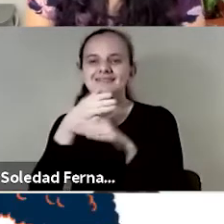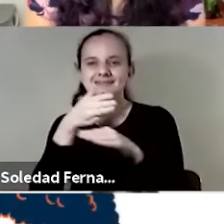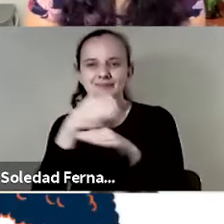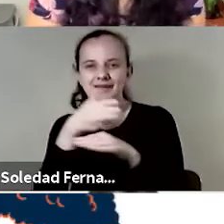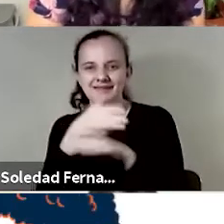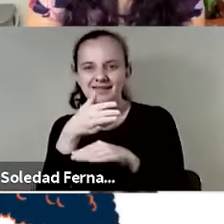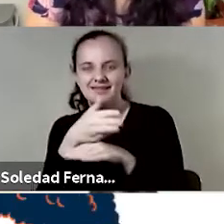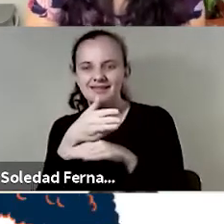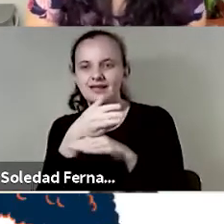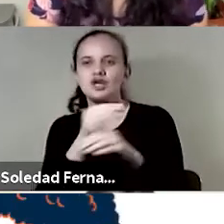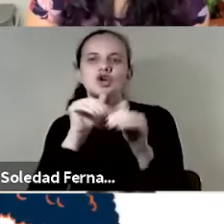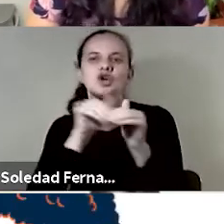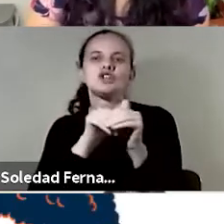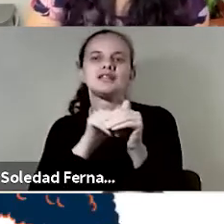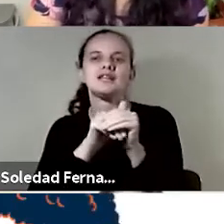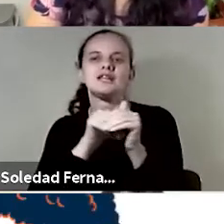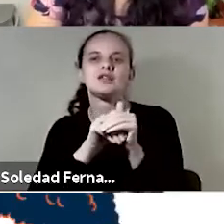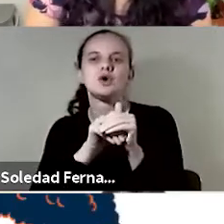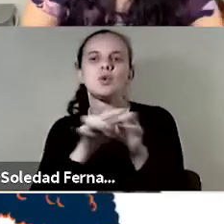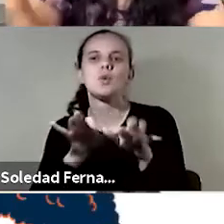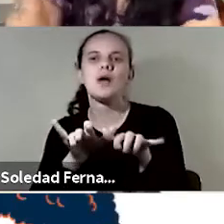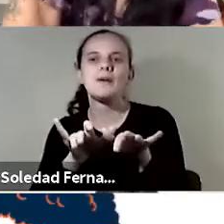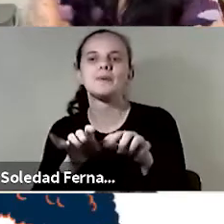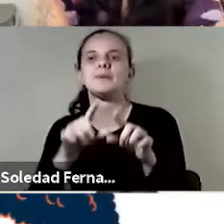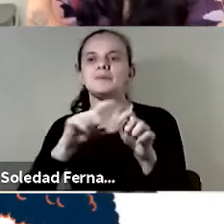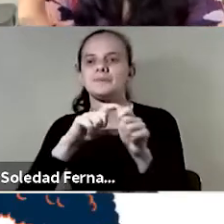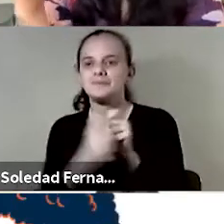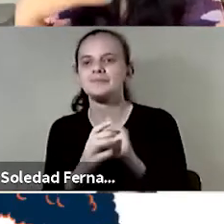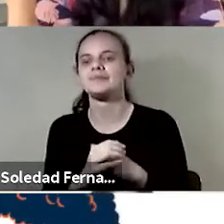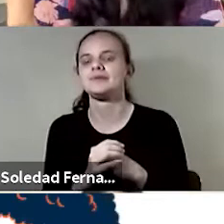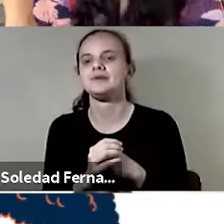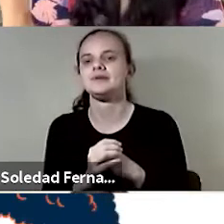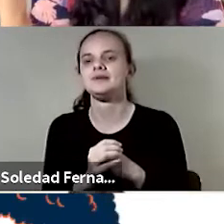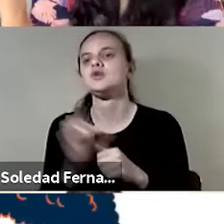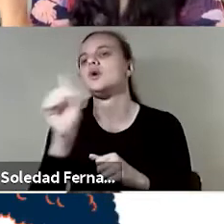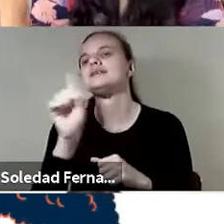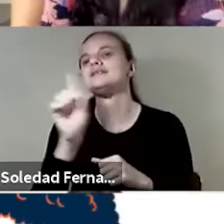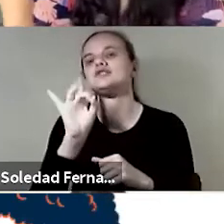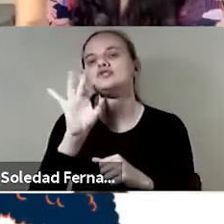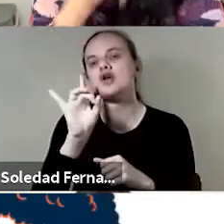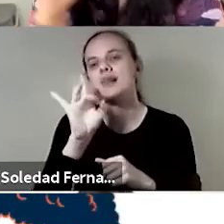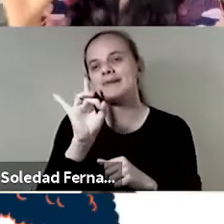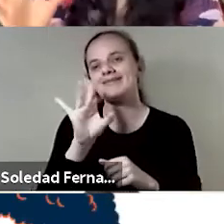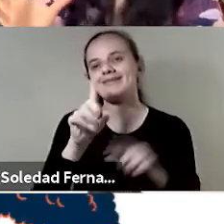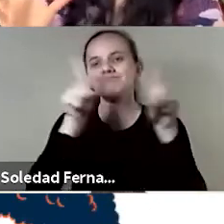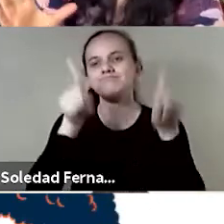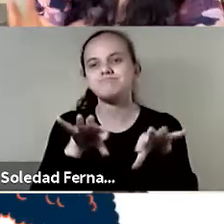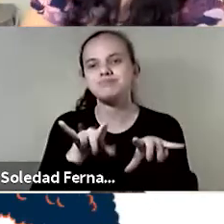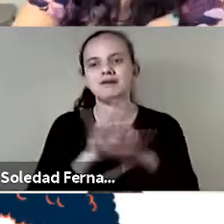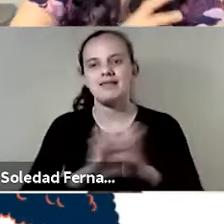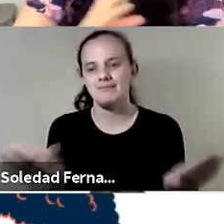español serían pautas de accesibilidad para el contenido web. Recuerdan que les dije que web ya no era solamente web de